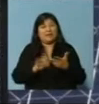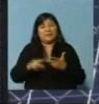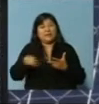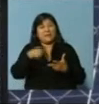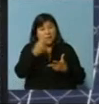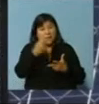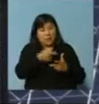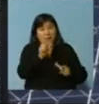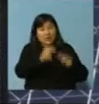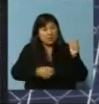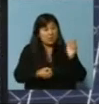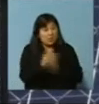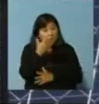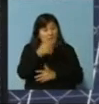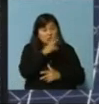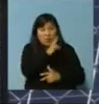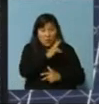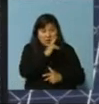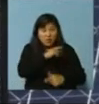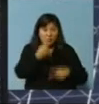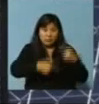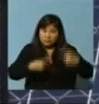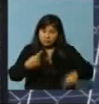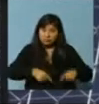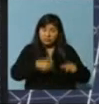productores,